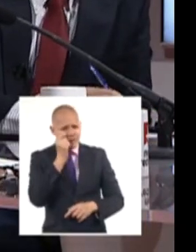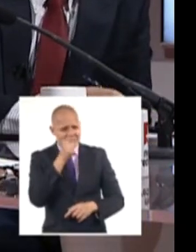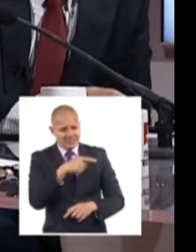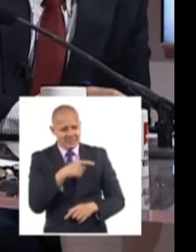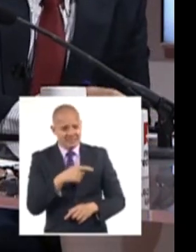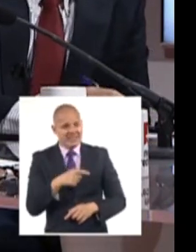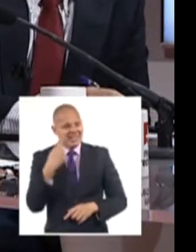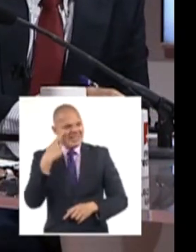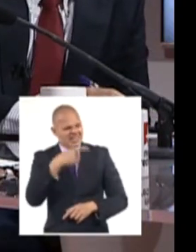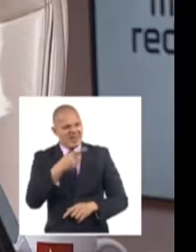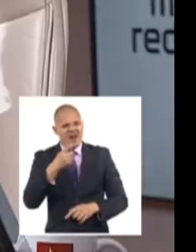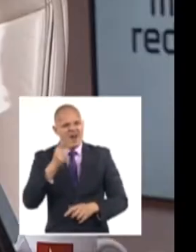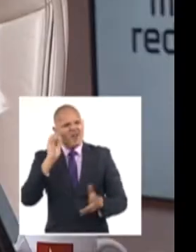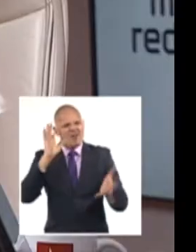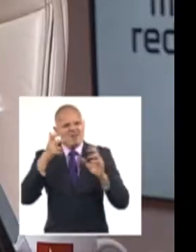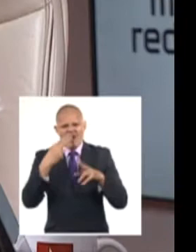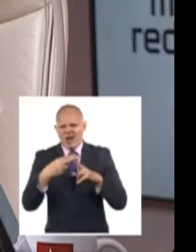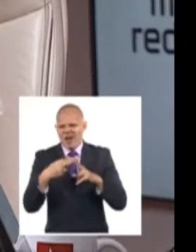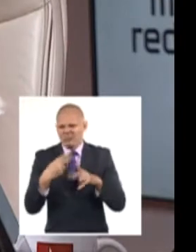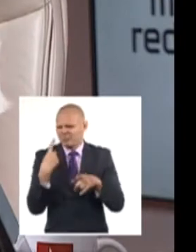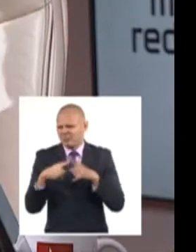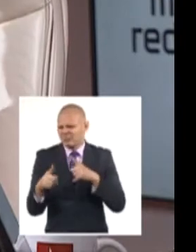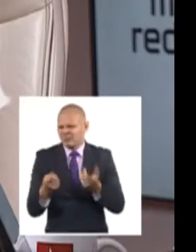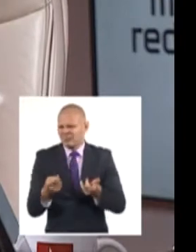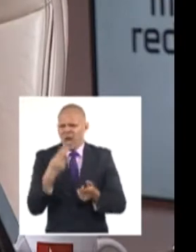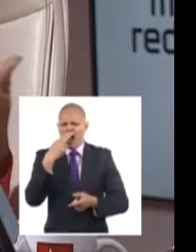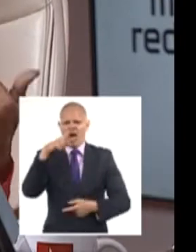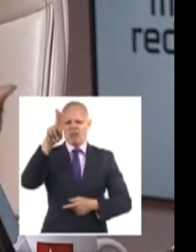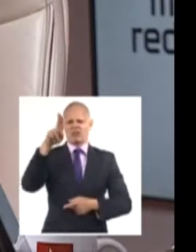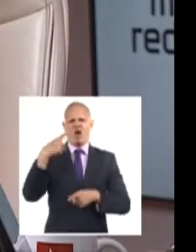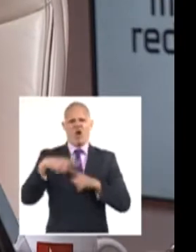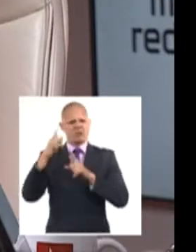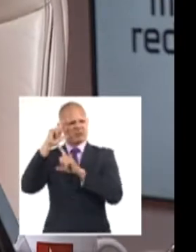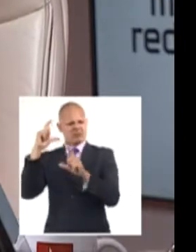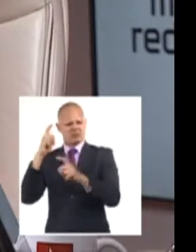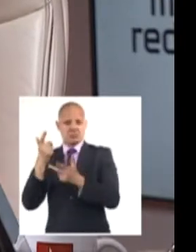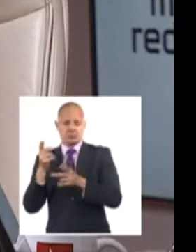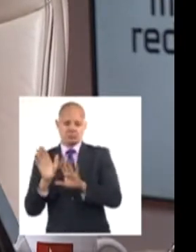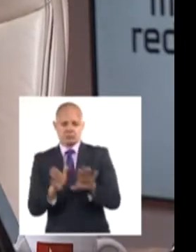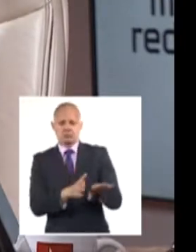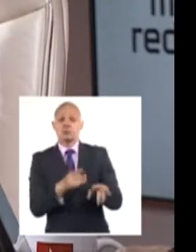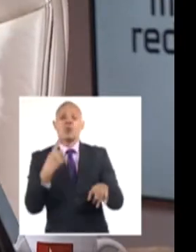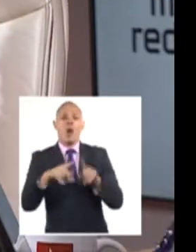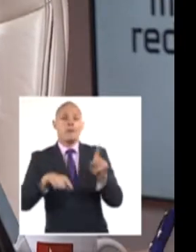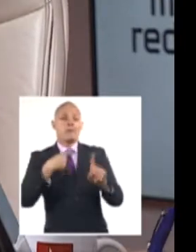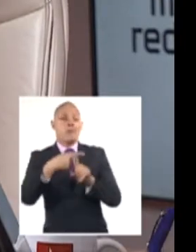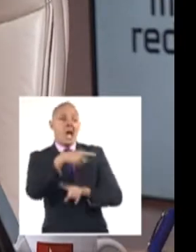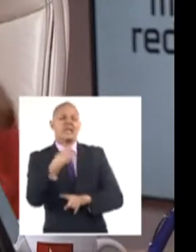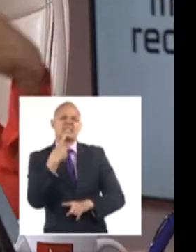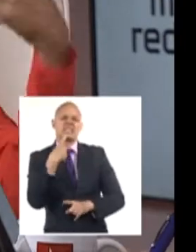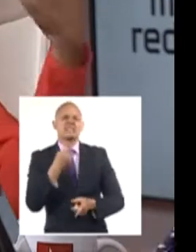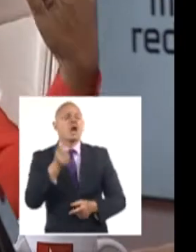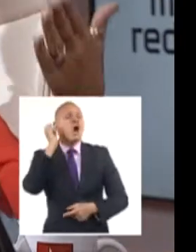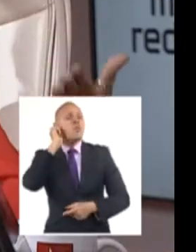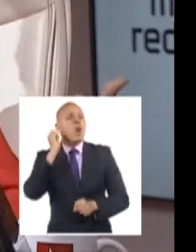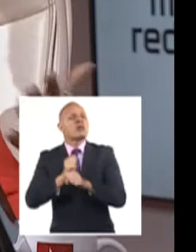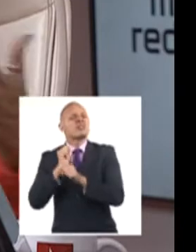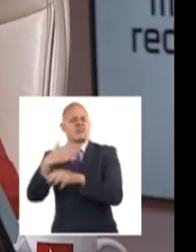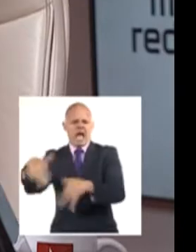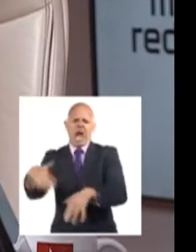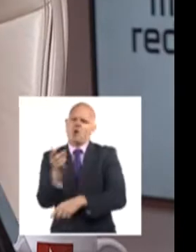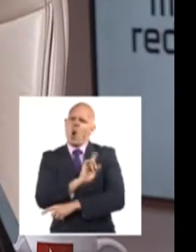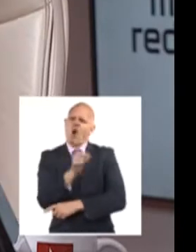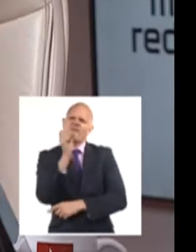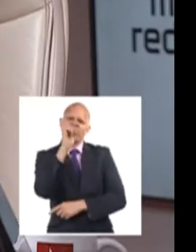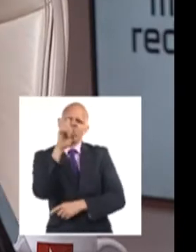así es el asunto también con las mujeres de que las mujeres deben estar a cargo de la crianza de los hijos es algo también que hoy esté